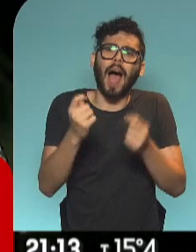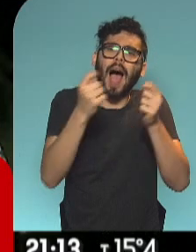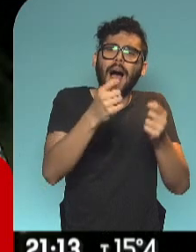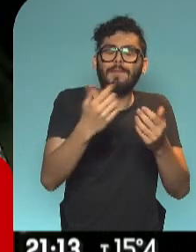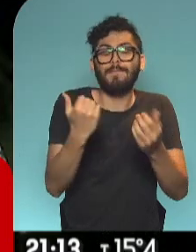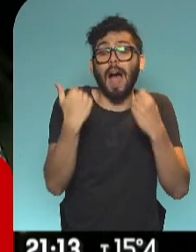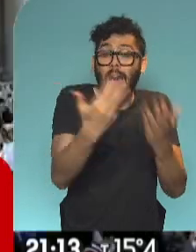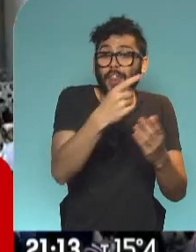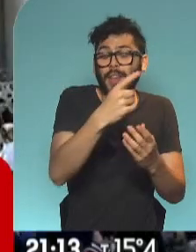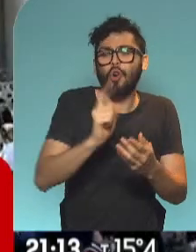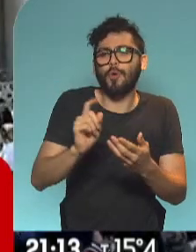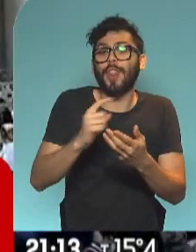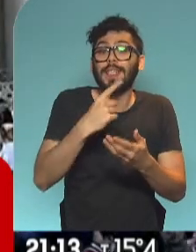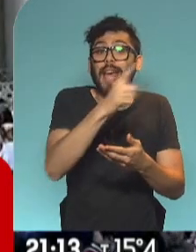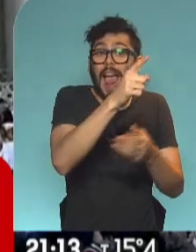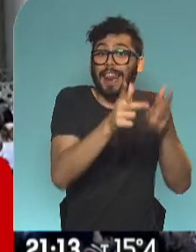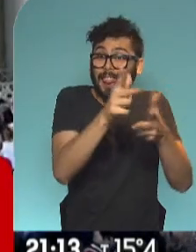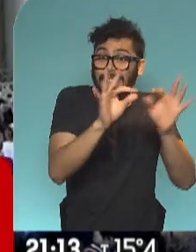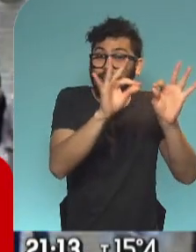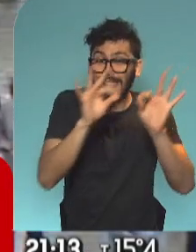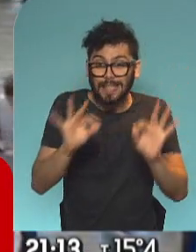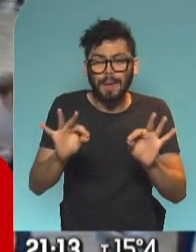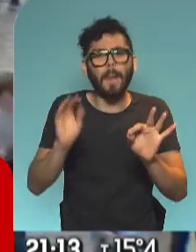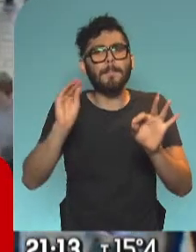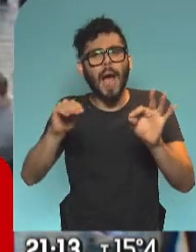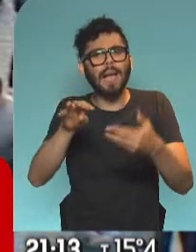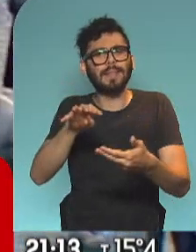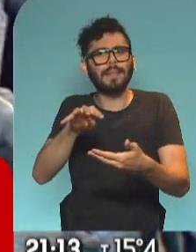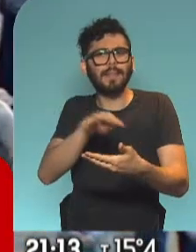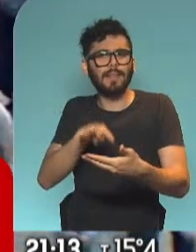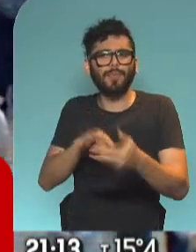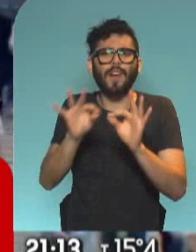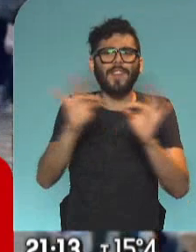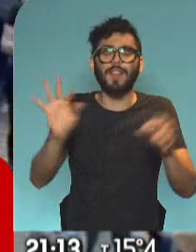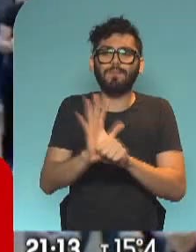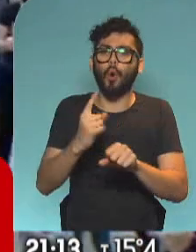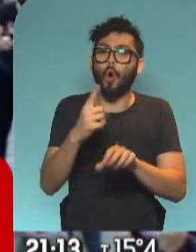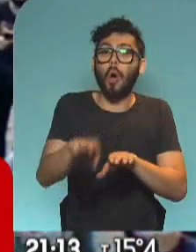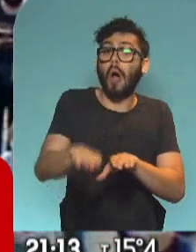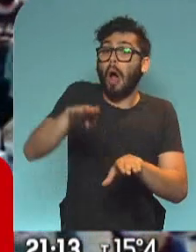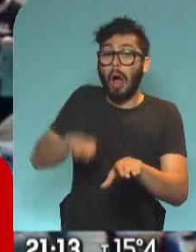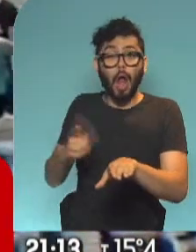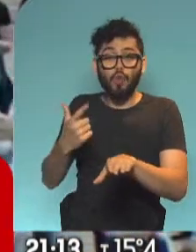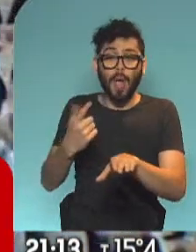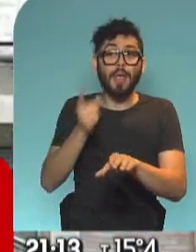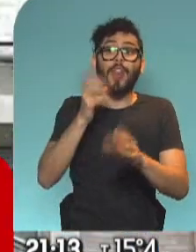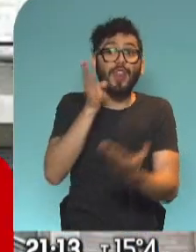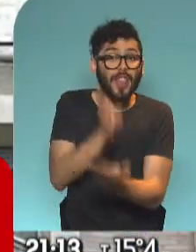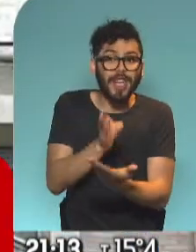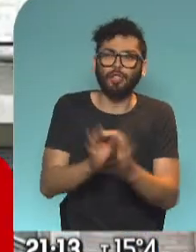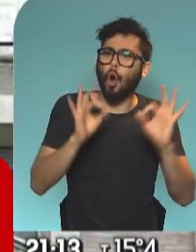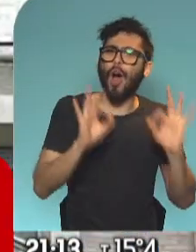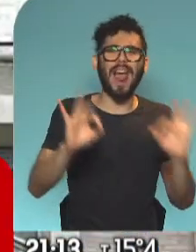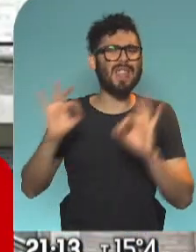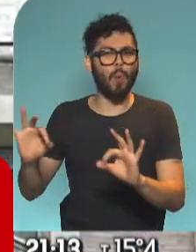que dijo el Sumo Pontífice, pero también expresando esta frase, ni un paso atrás, los mismos derechos con los mismos nombres, y citan,